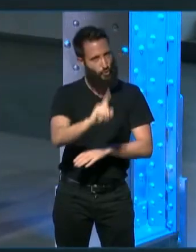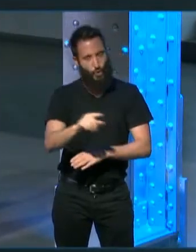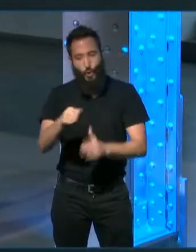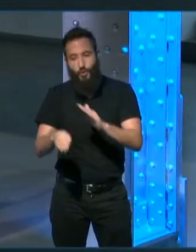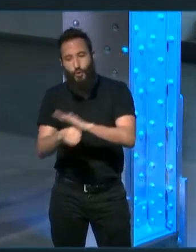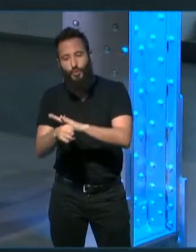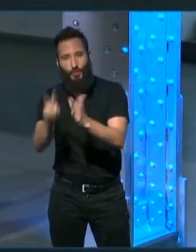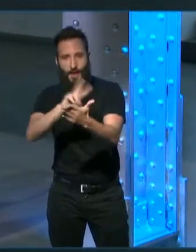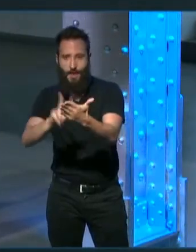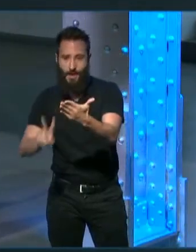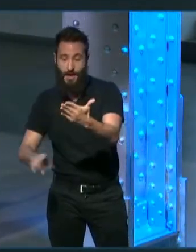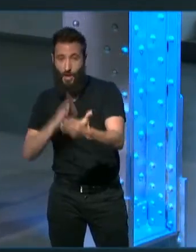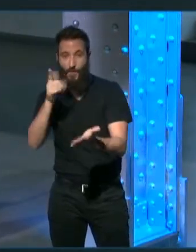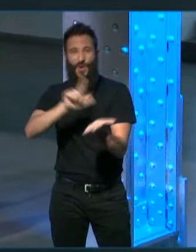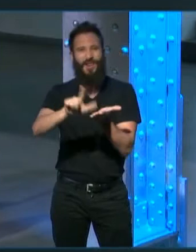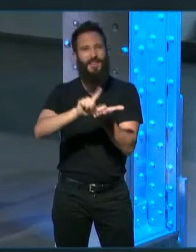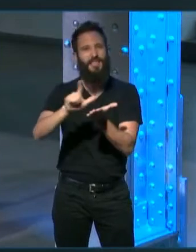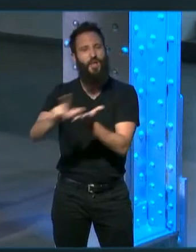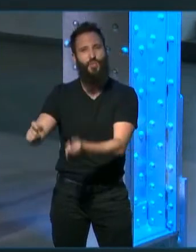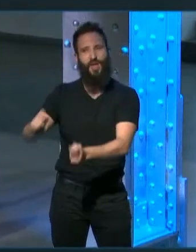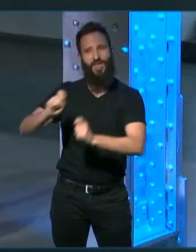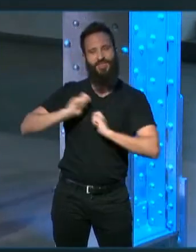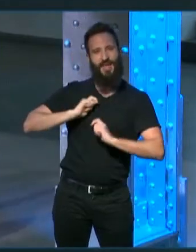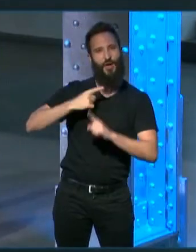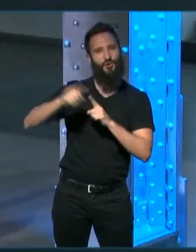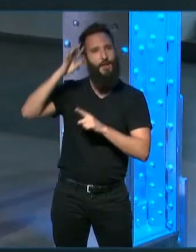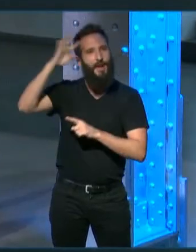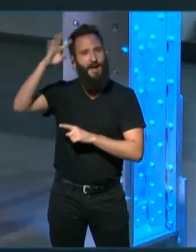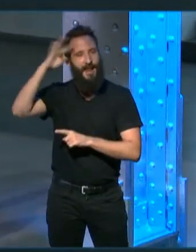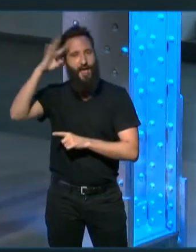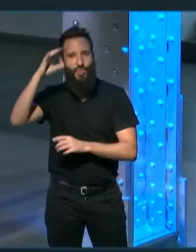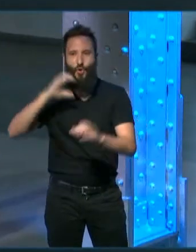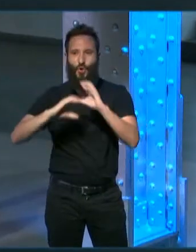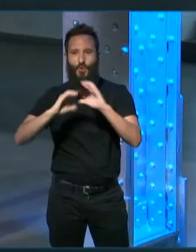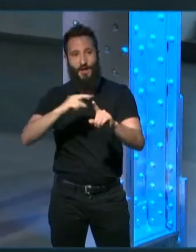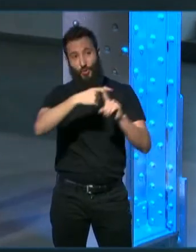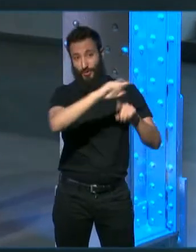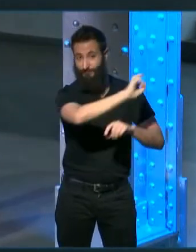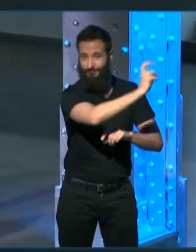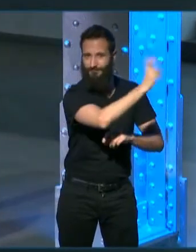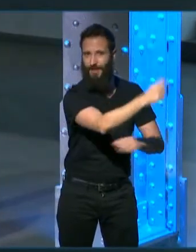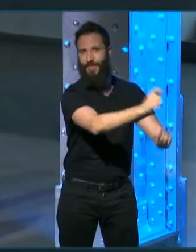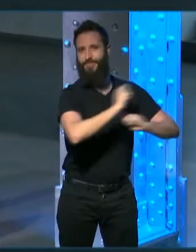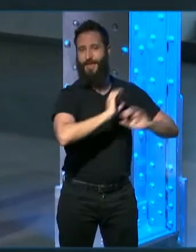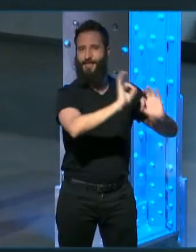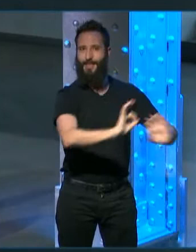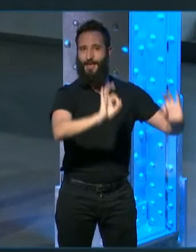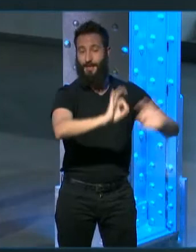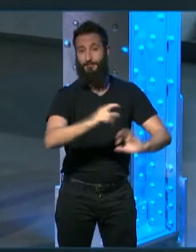no nos dan otras fuentes de imaginación, de comunicación, de creación? Y en buena